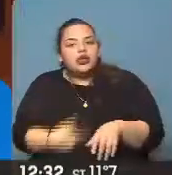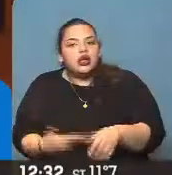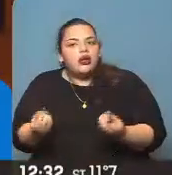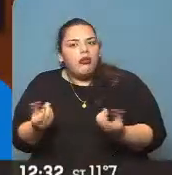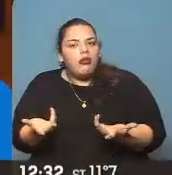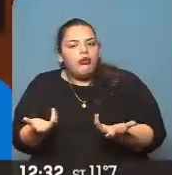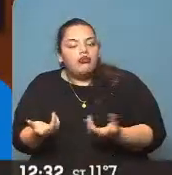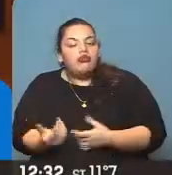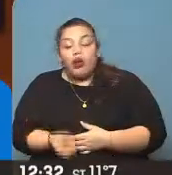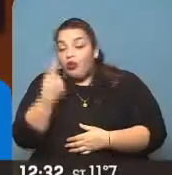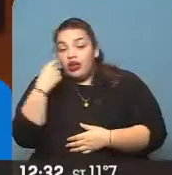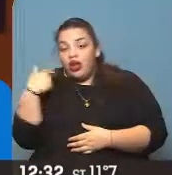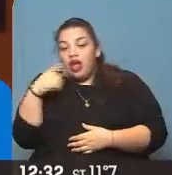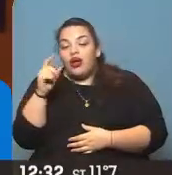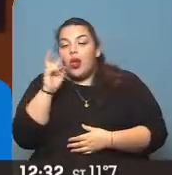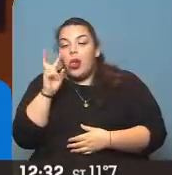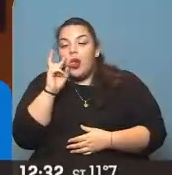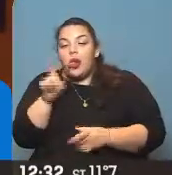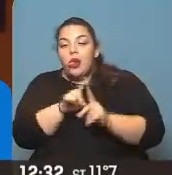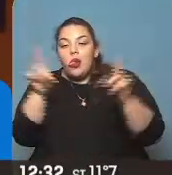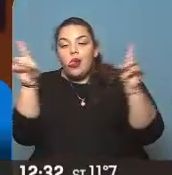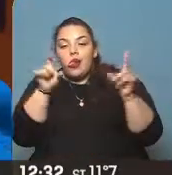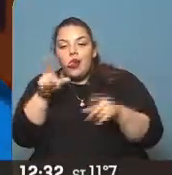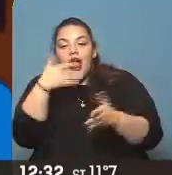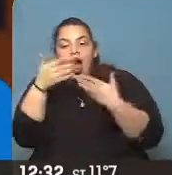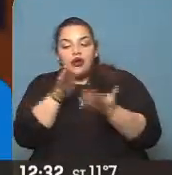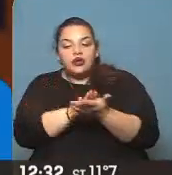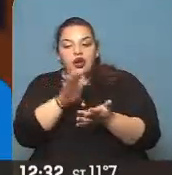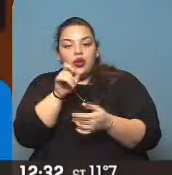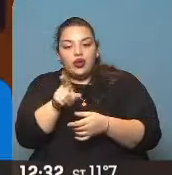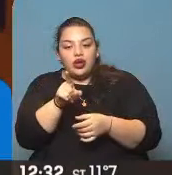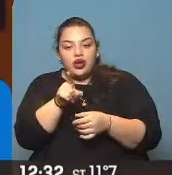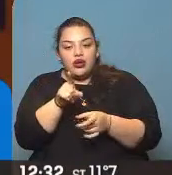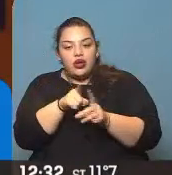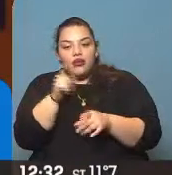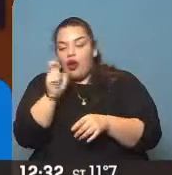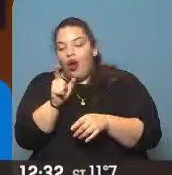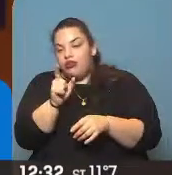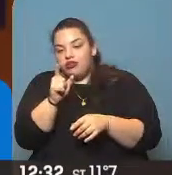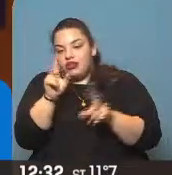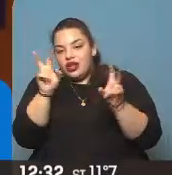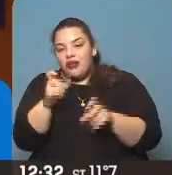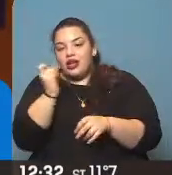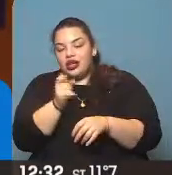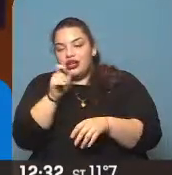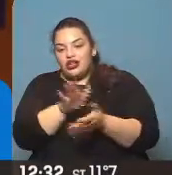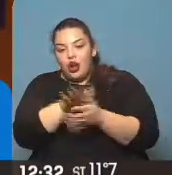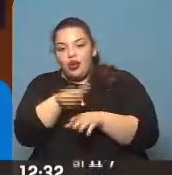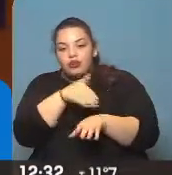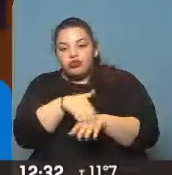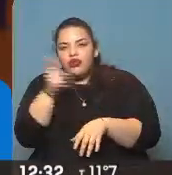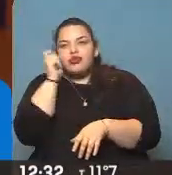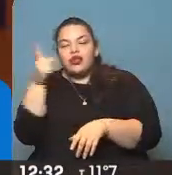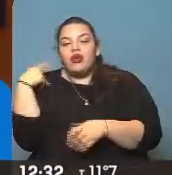estoy lo veo en la televisión que él habla del fetiche que tenía con él con el calzado y ahí se me ocurre escribir una carta que era del